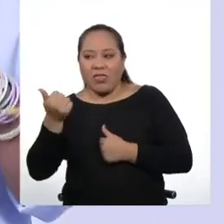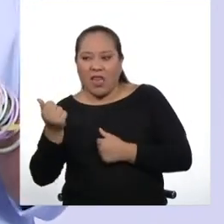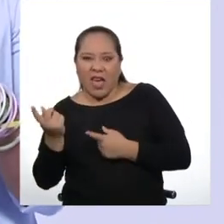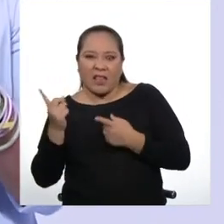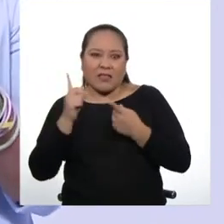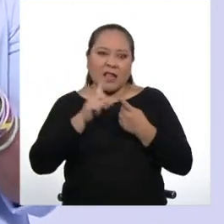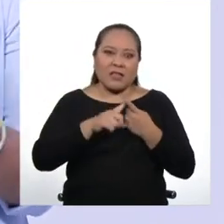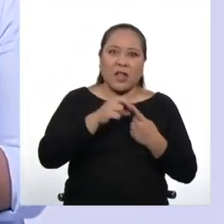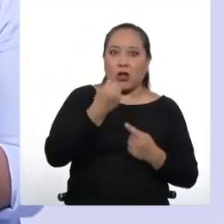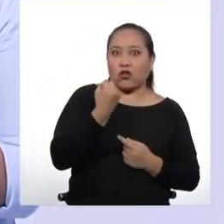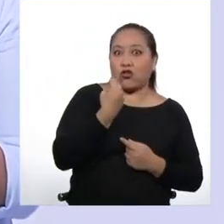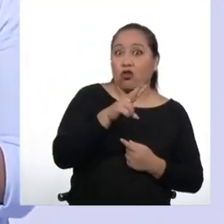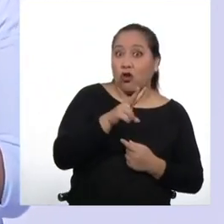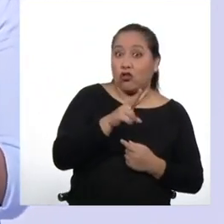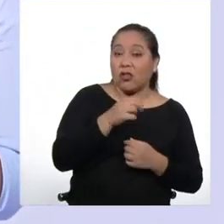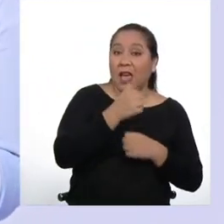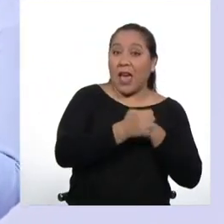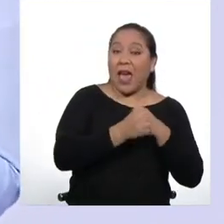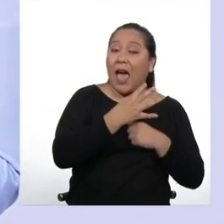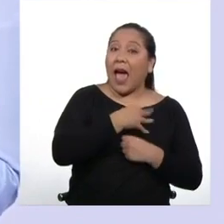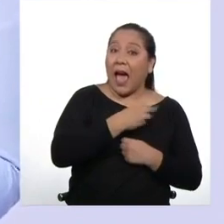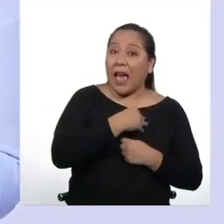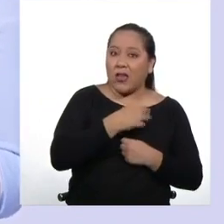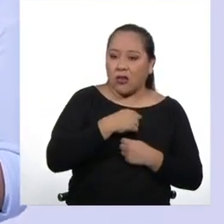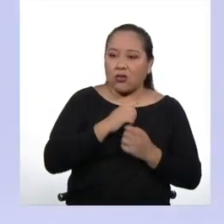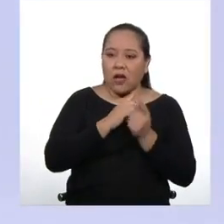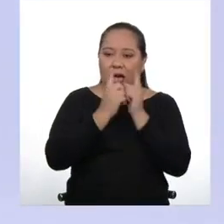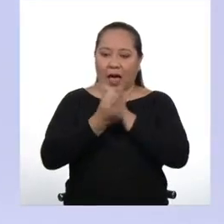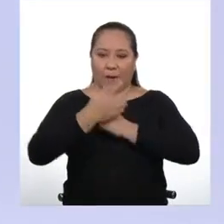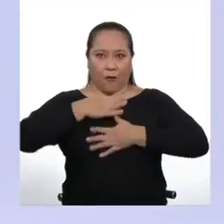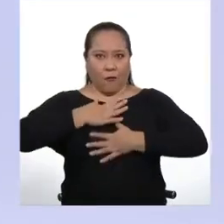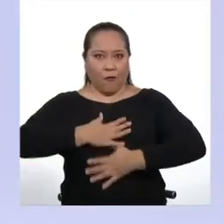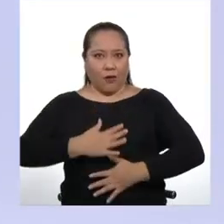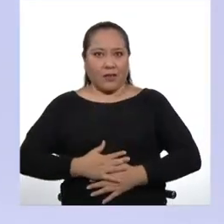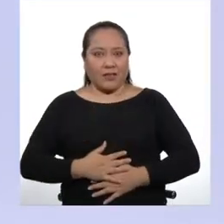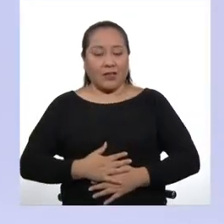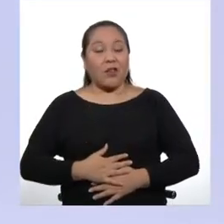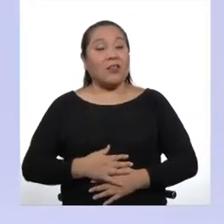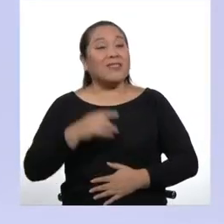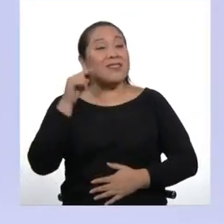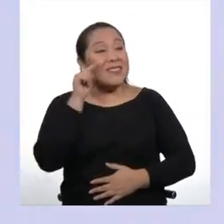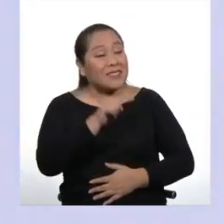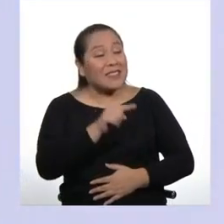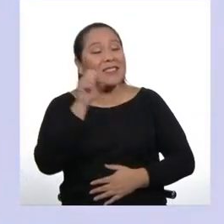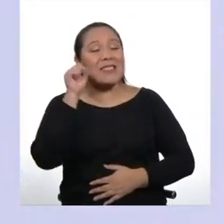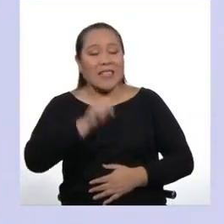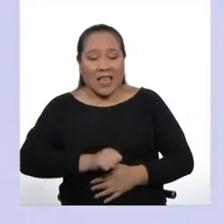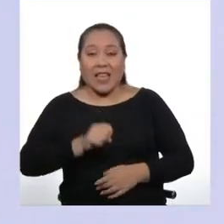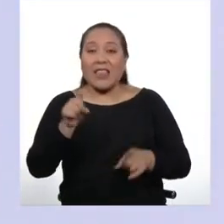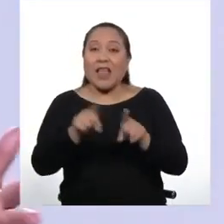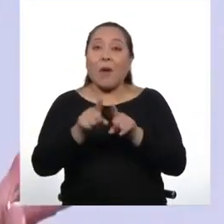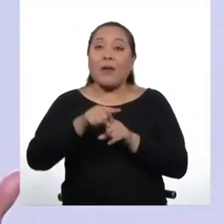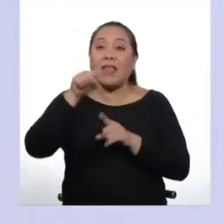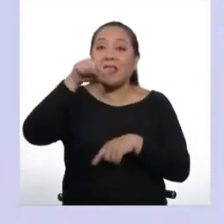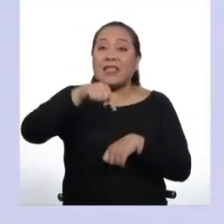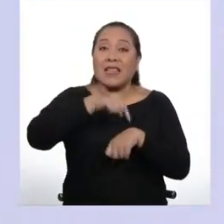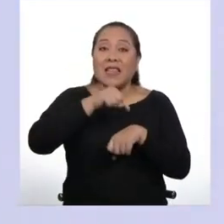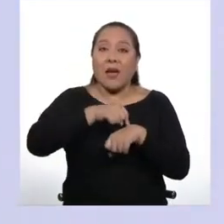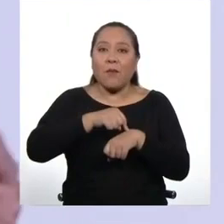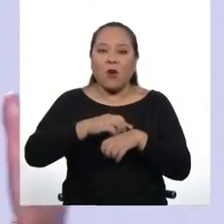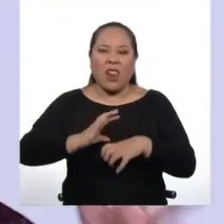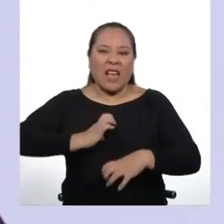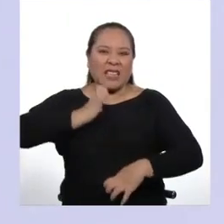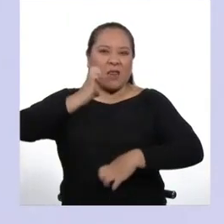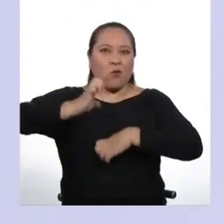años aproximadamente, durante la cual ocurren cambios físicos. Pero además, durante esta etapa se viven las emociones